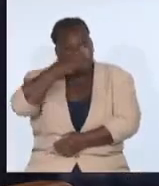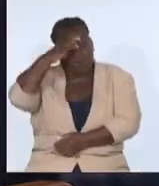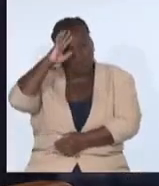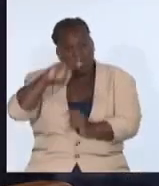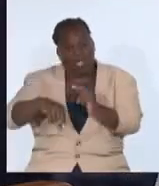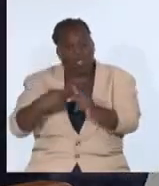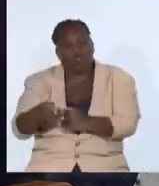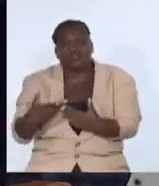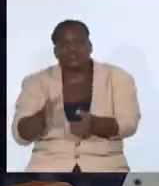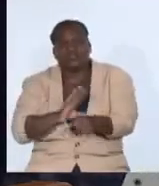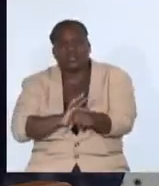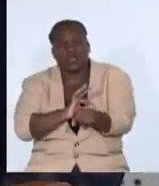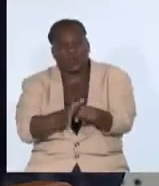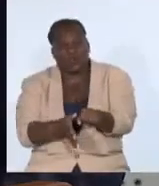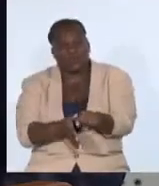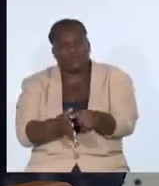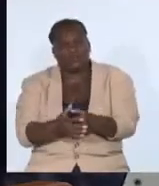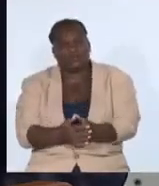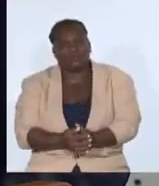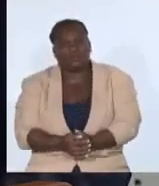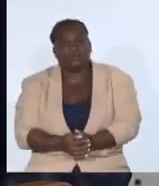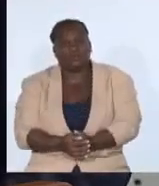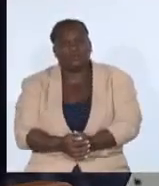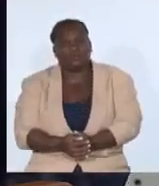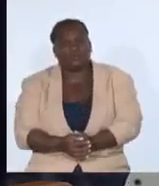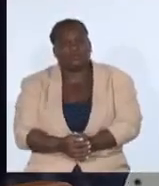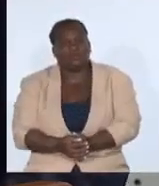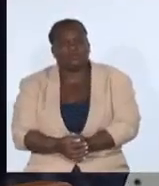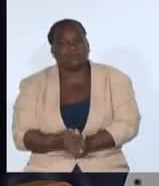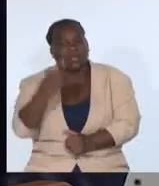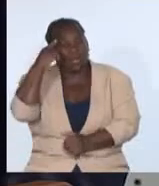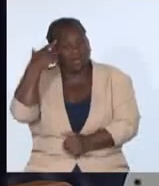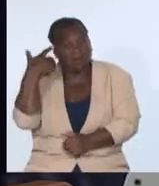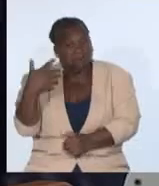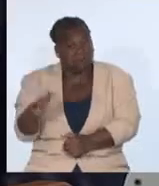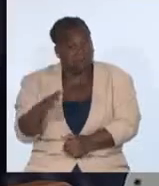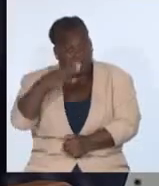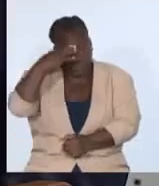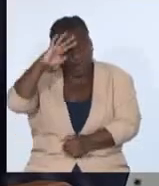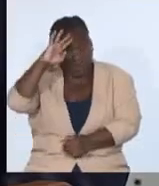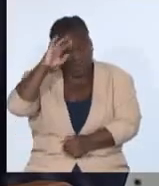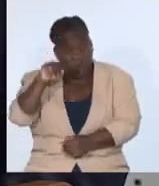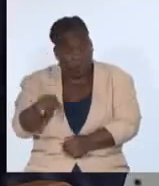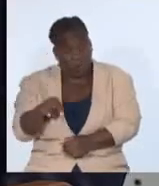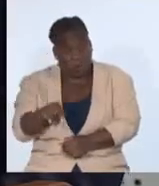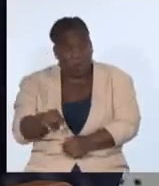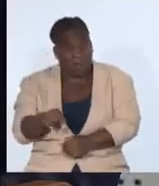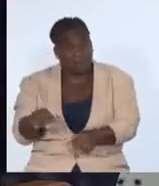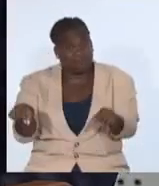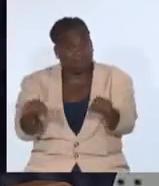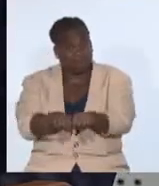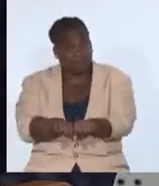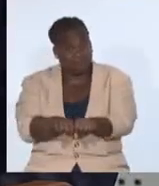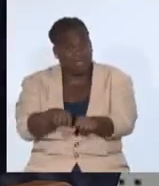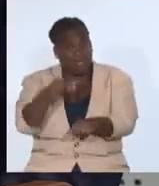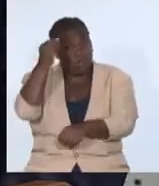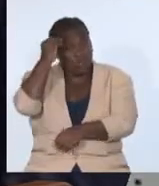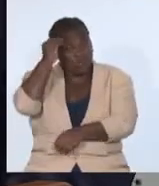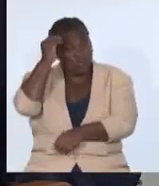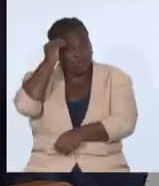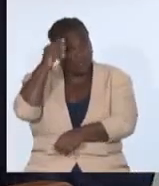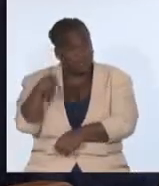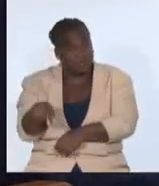covid 19 no obstante para Cuba conectar el conocimiento con la solución de los problemas del desarrollo